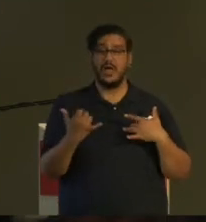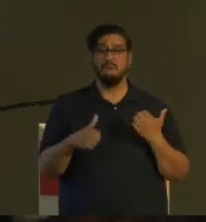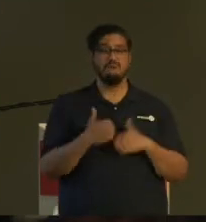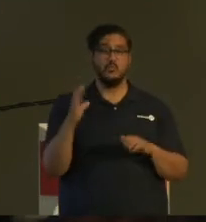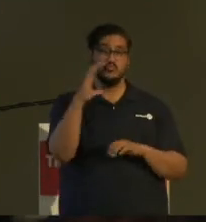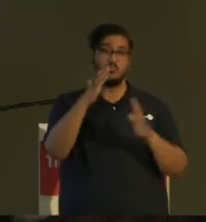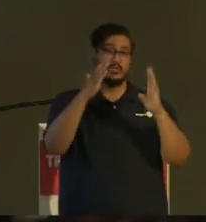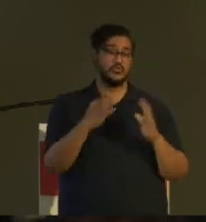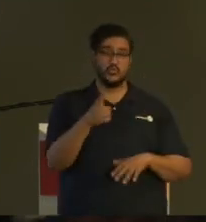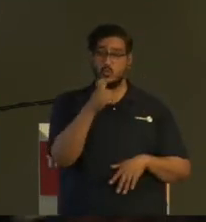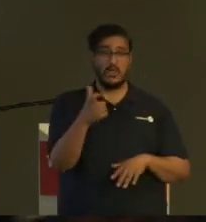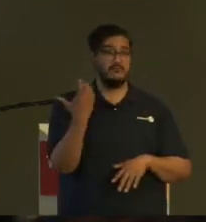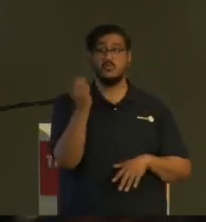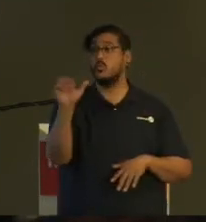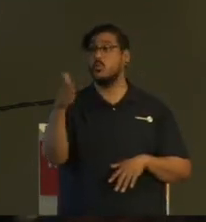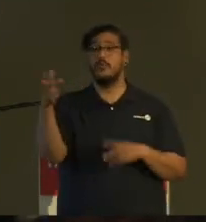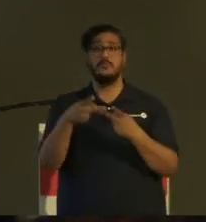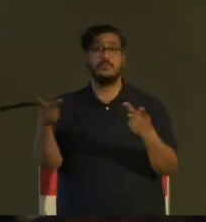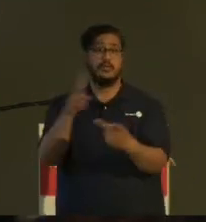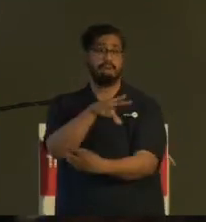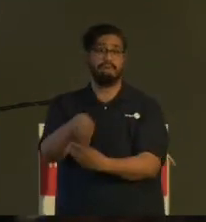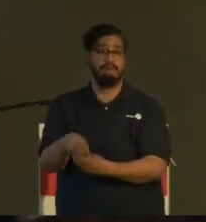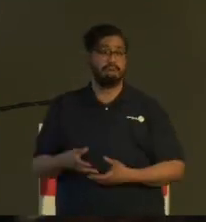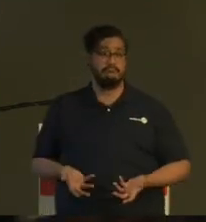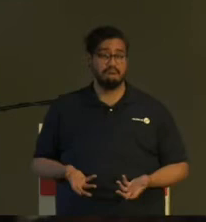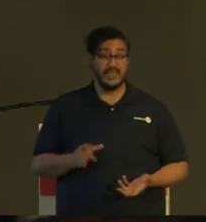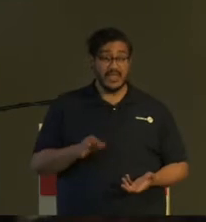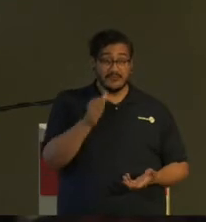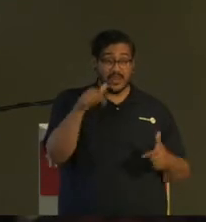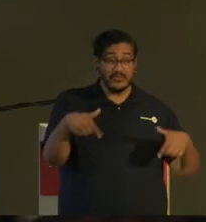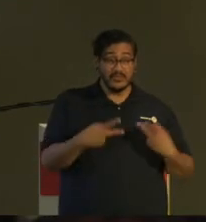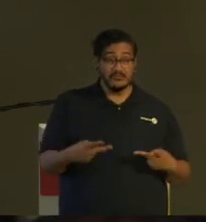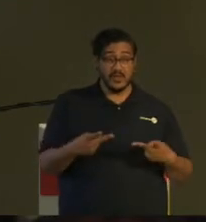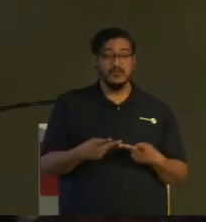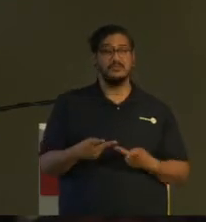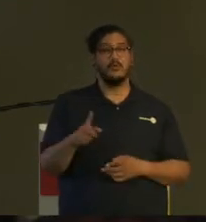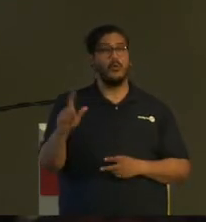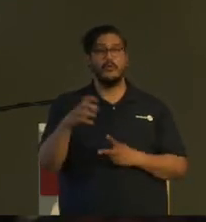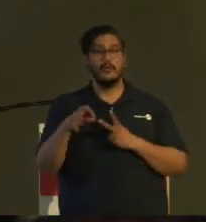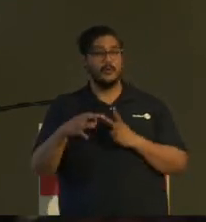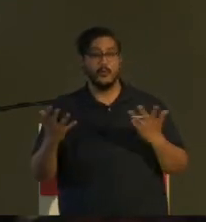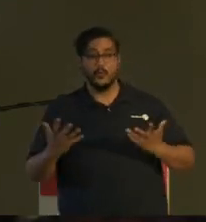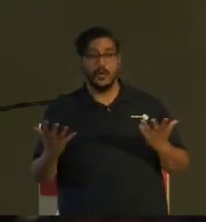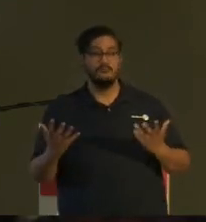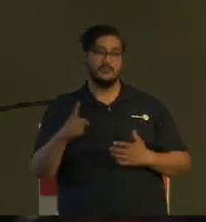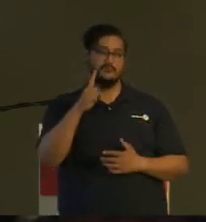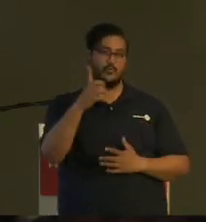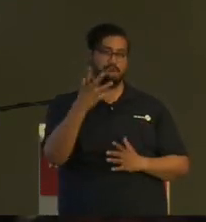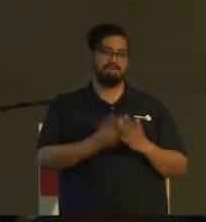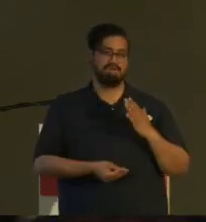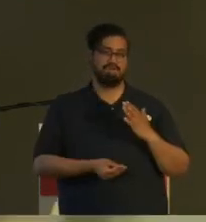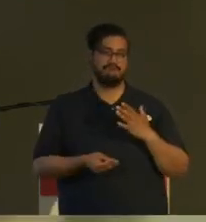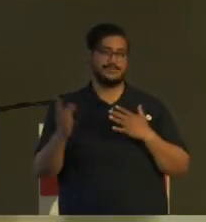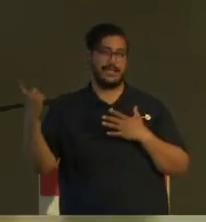strangers with nowhere else to go. If it weren't for this place, their only alternative would be to perish on the